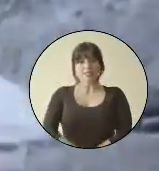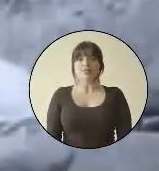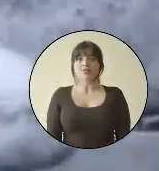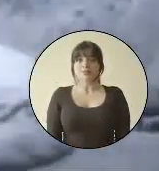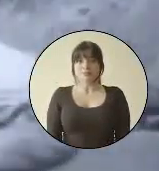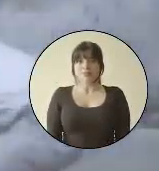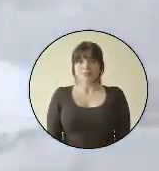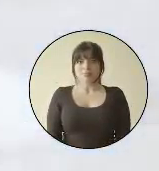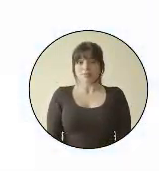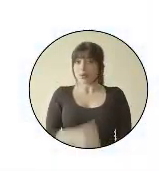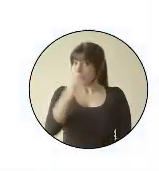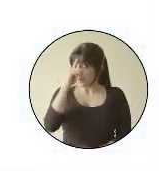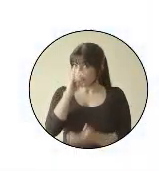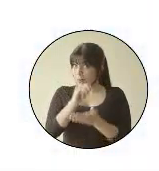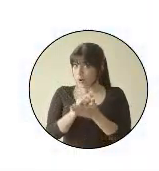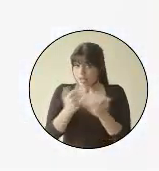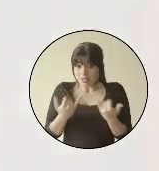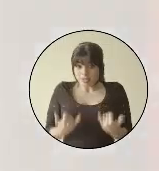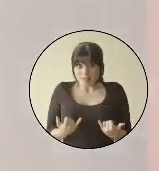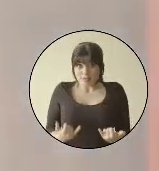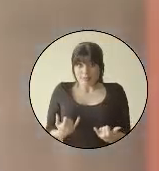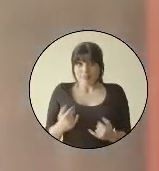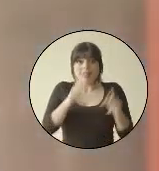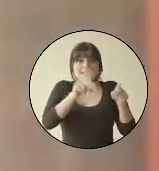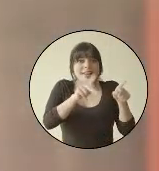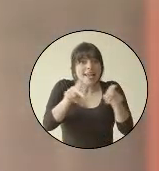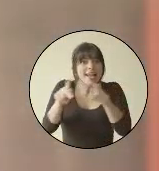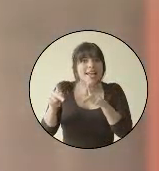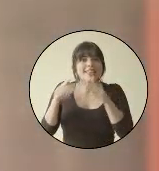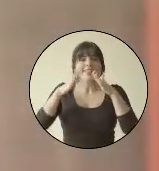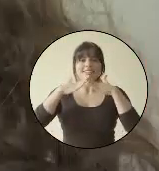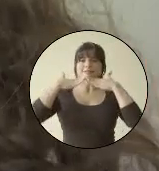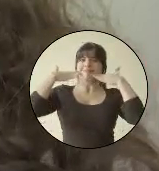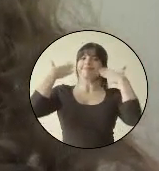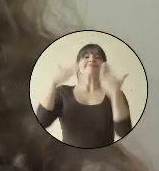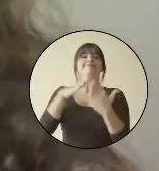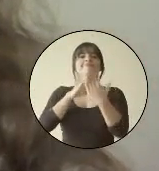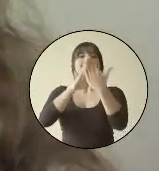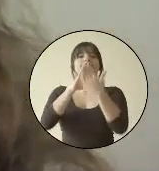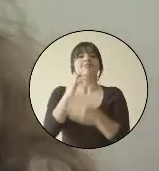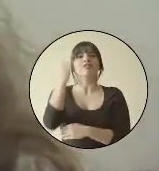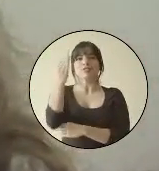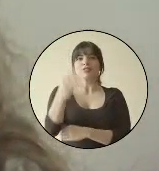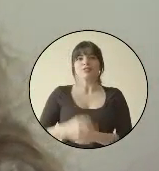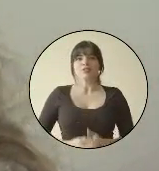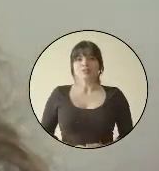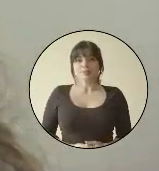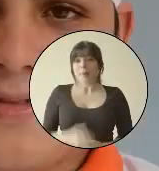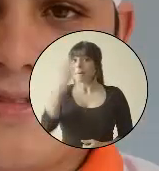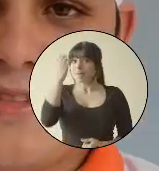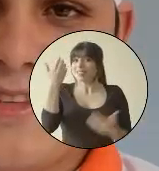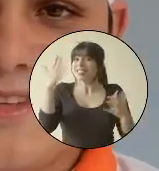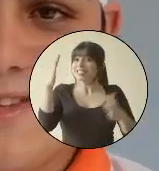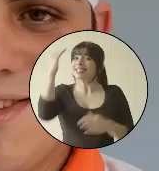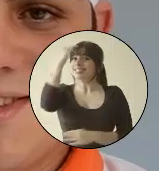de 1965. Y por eso hoy, nuestra gente sonríe de cara al mañana,